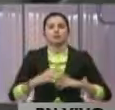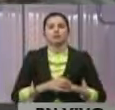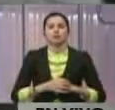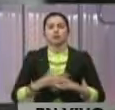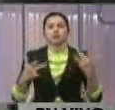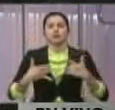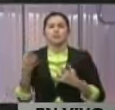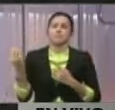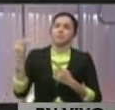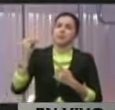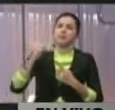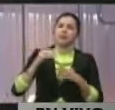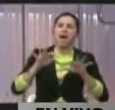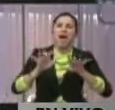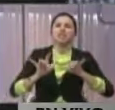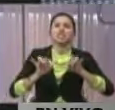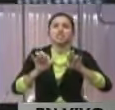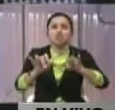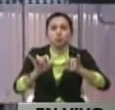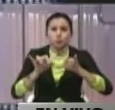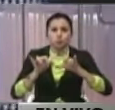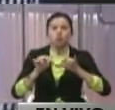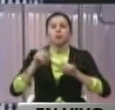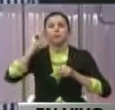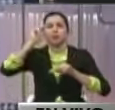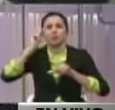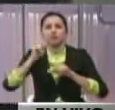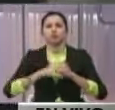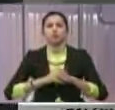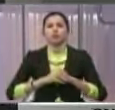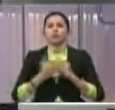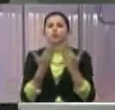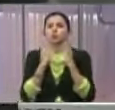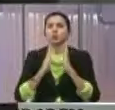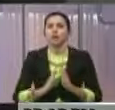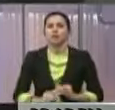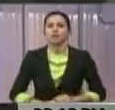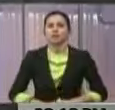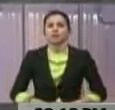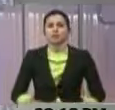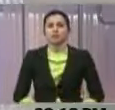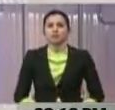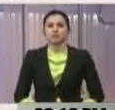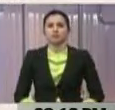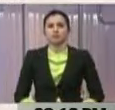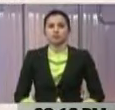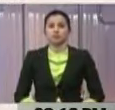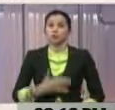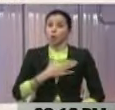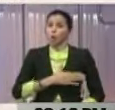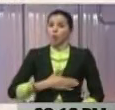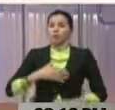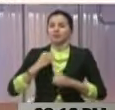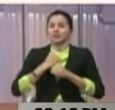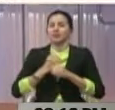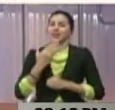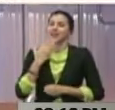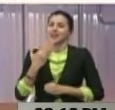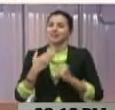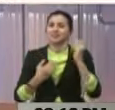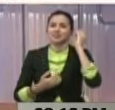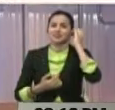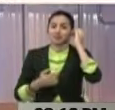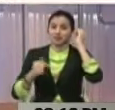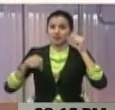espacios de archivo para nuestros profesores, para nuestros estudiantes. Una obra cómoda, gracias a un comodato cedido